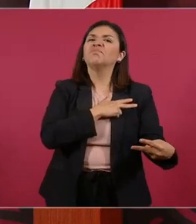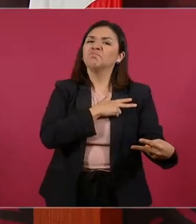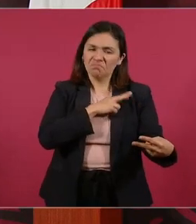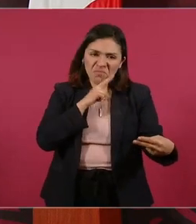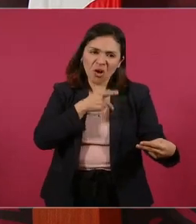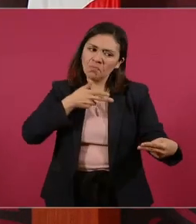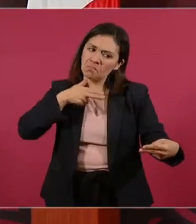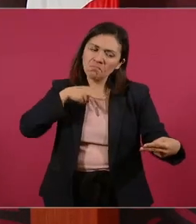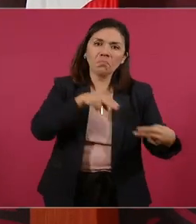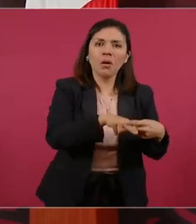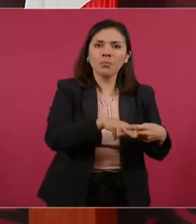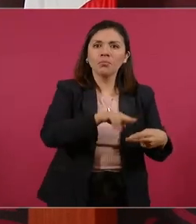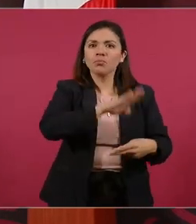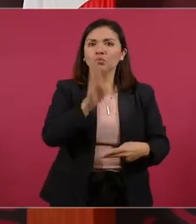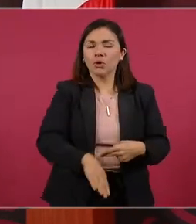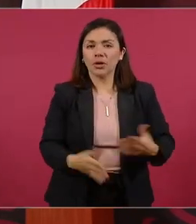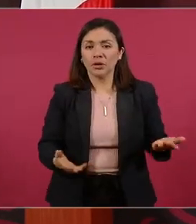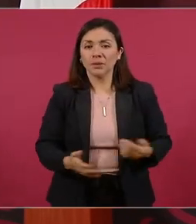Y todos ellos